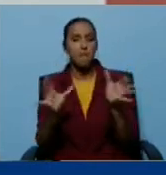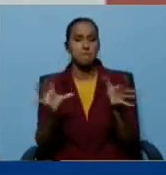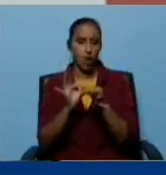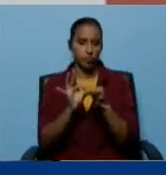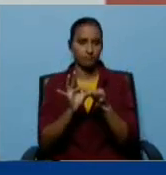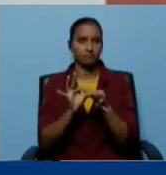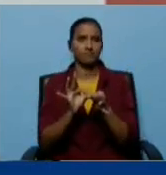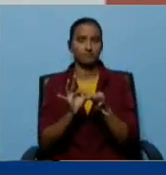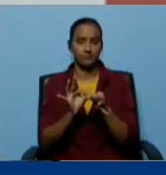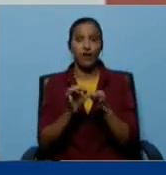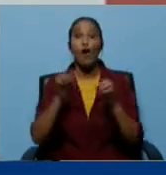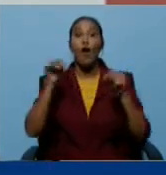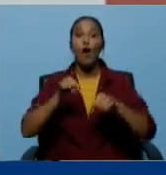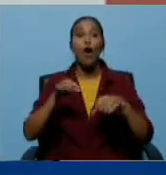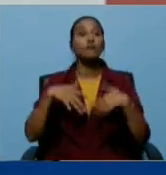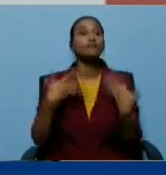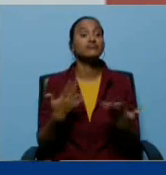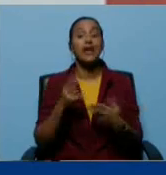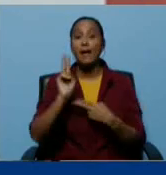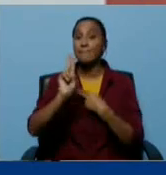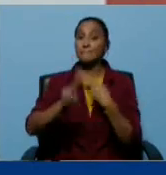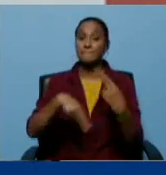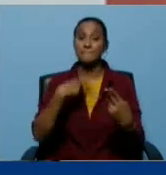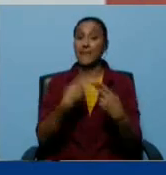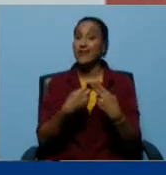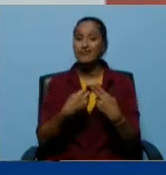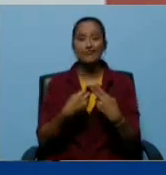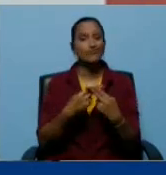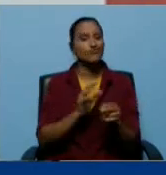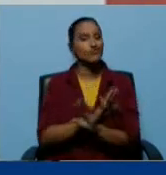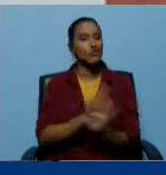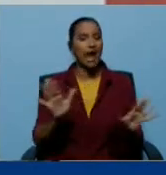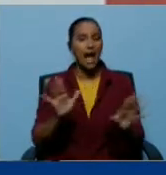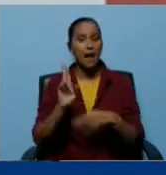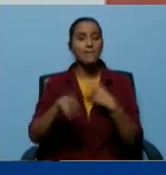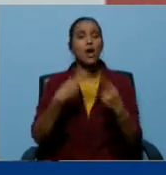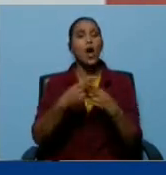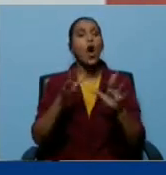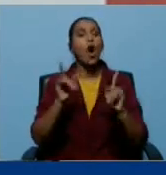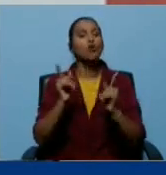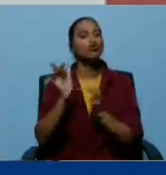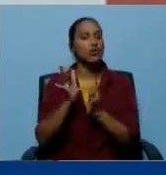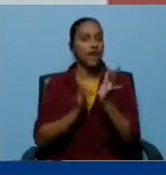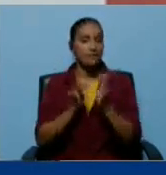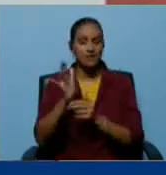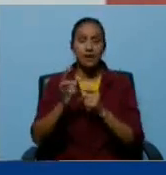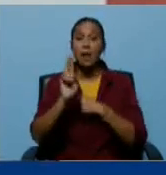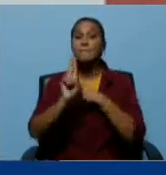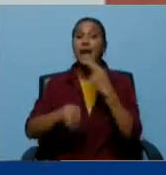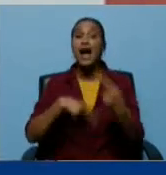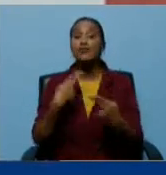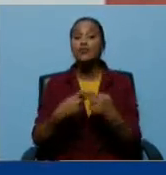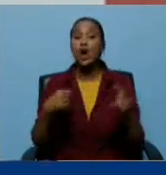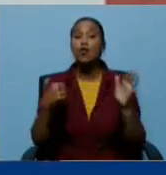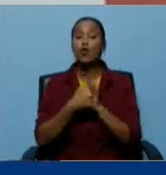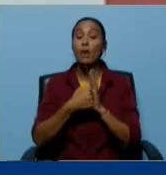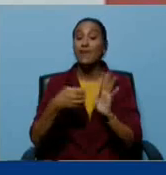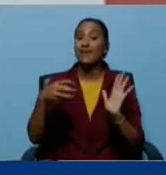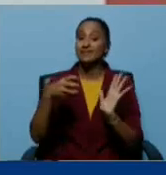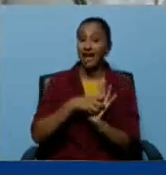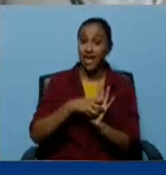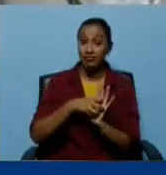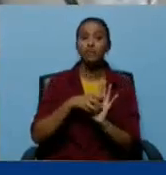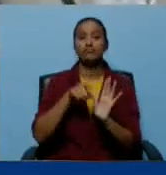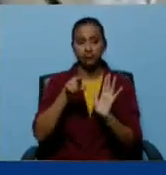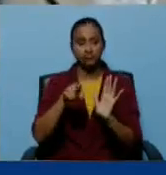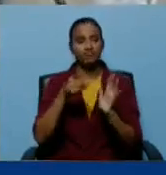Hoy la consigna es, más nunca un 11 de abril. Más nunca un golpe de Estado. Y con esa consigna vamos